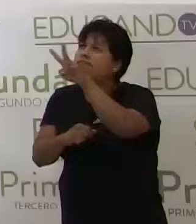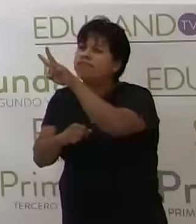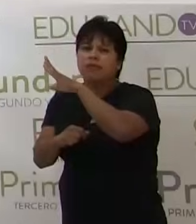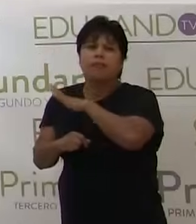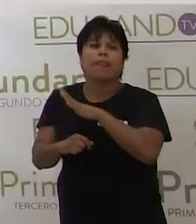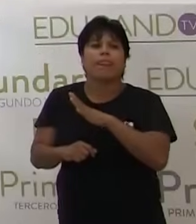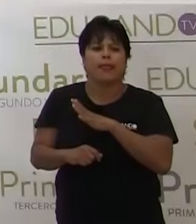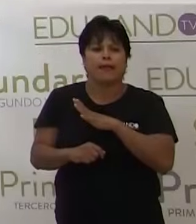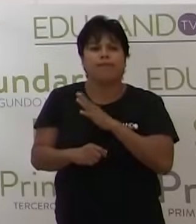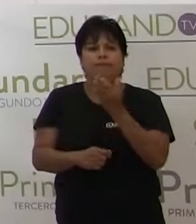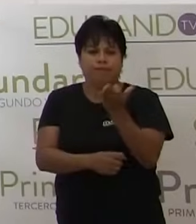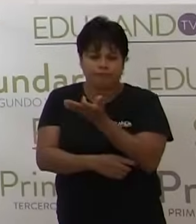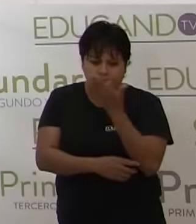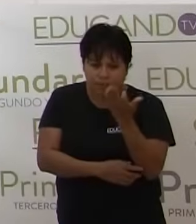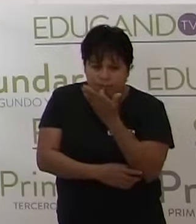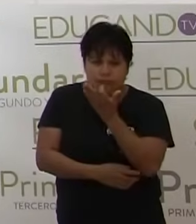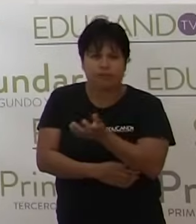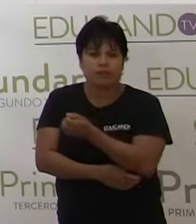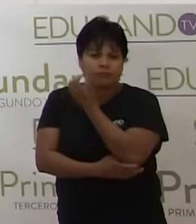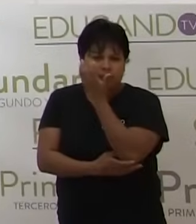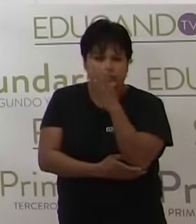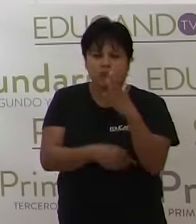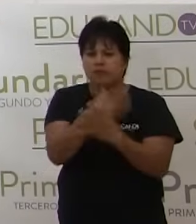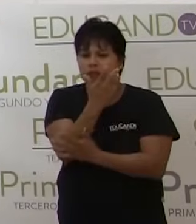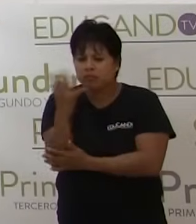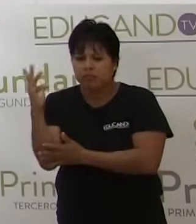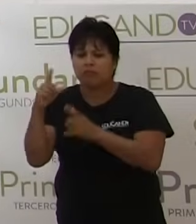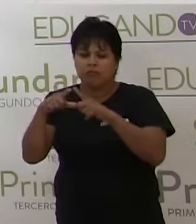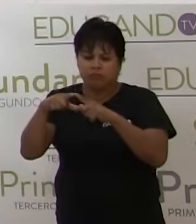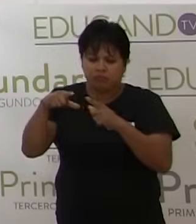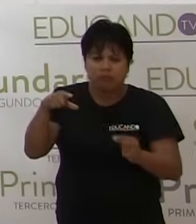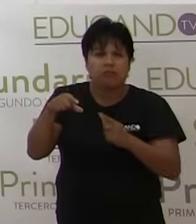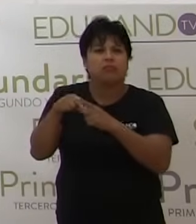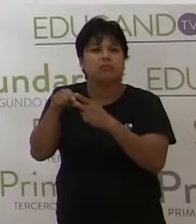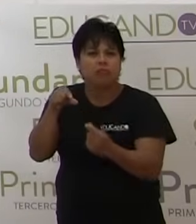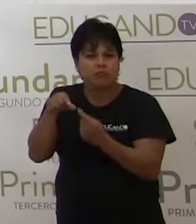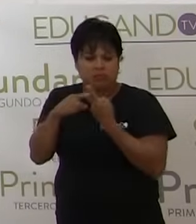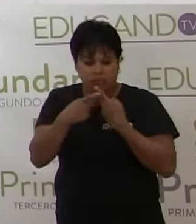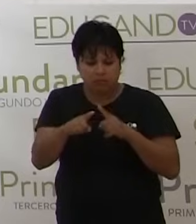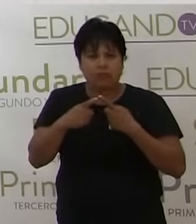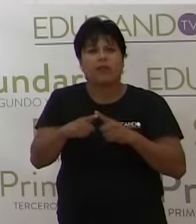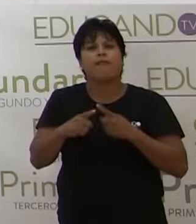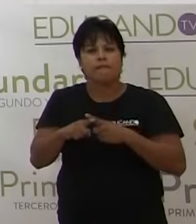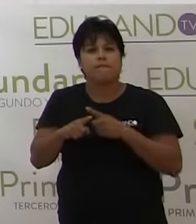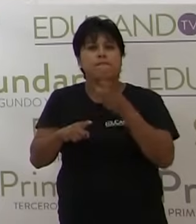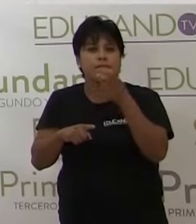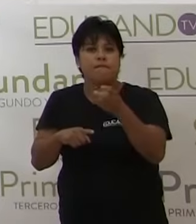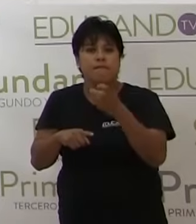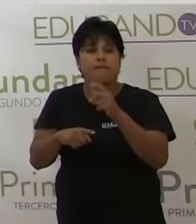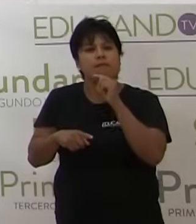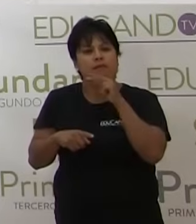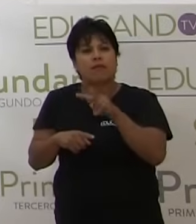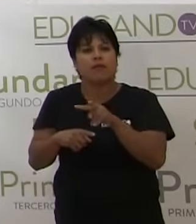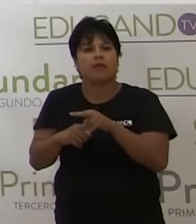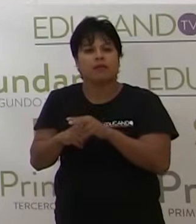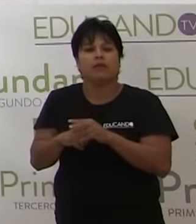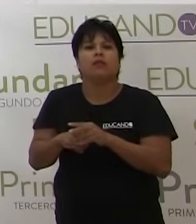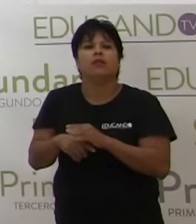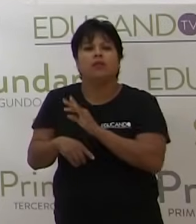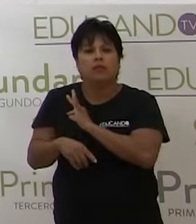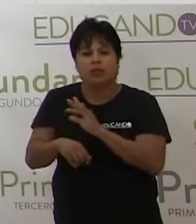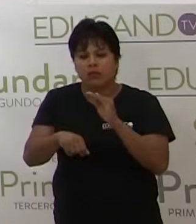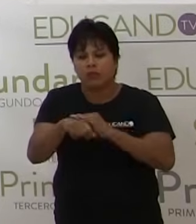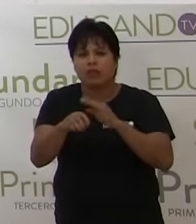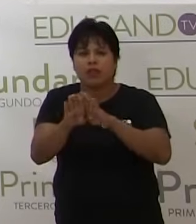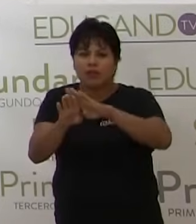le rodea las flores las hojas los tallos Y de alguna manera también le ponen